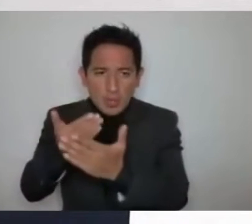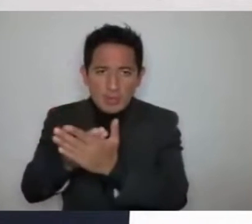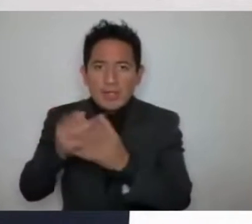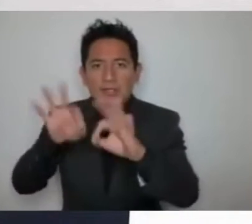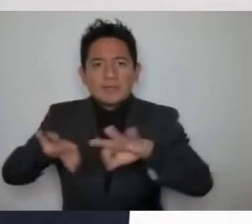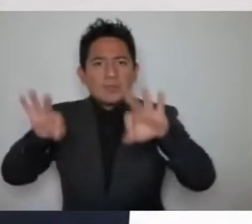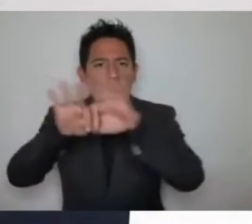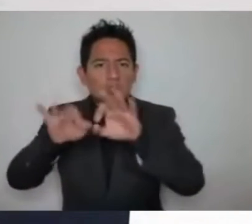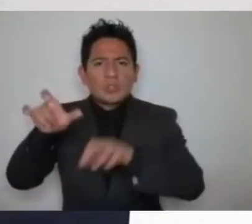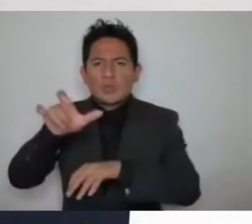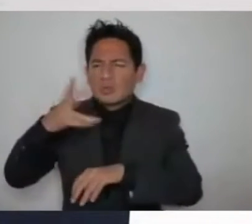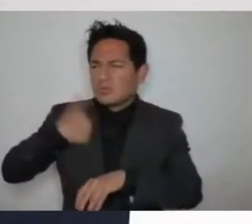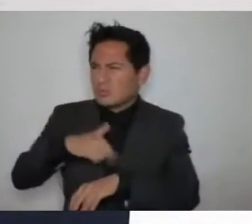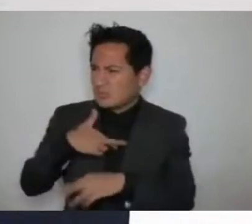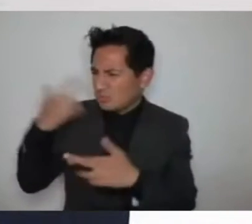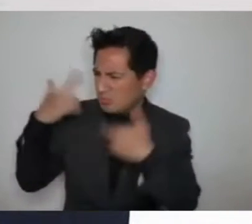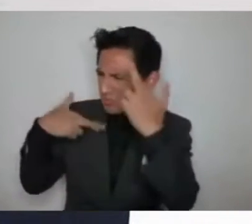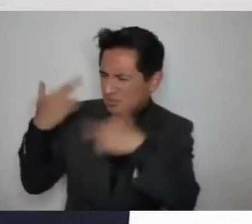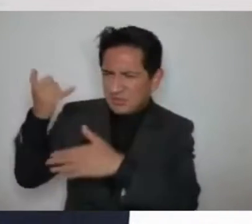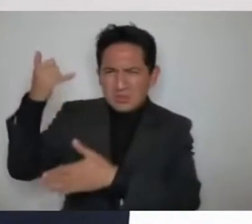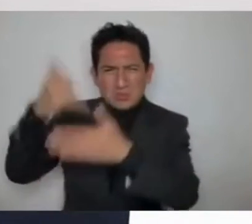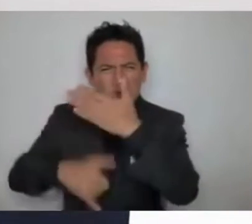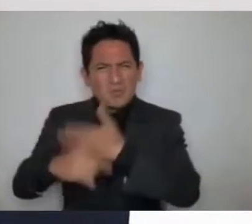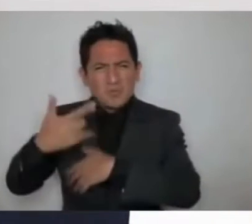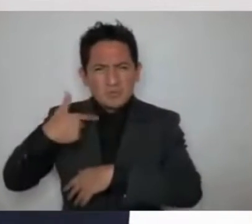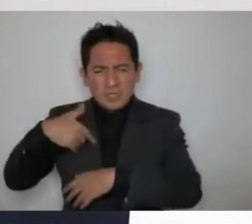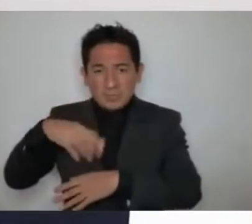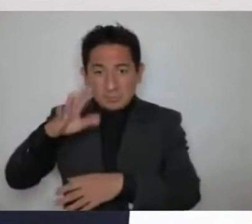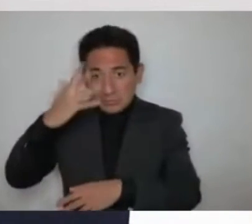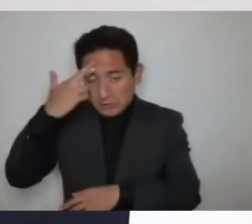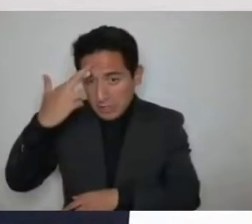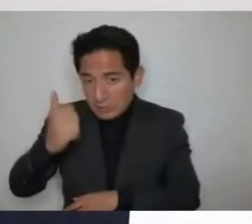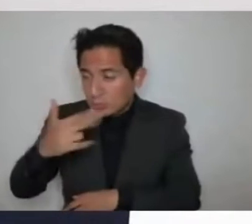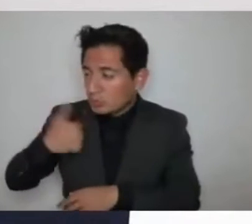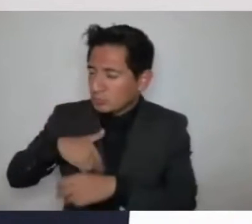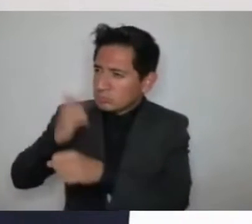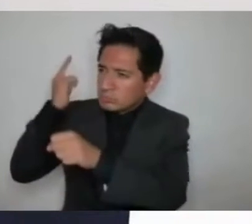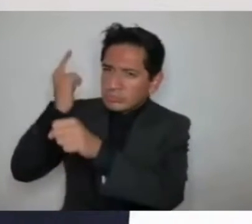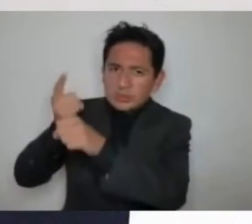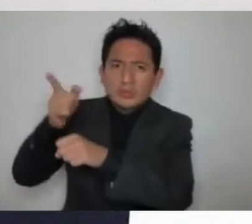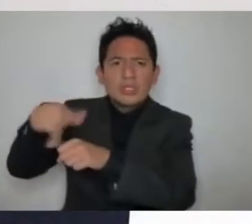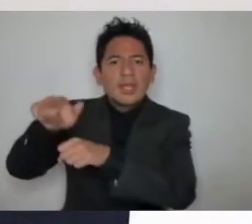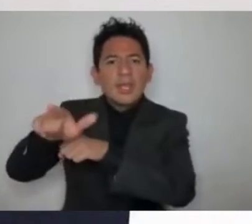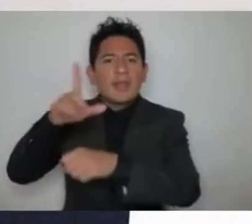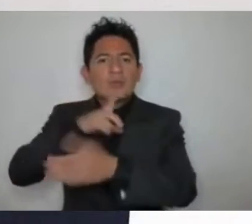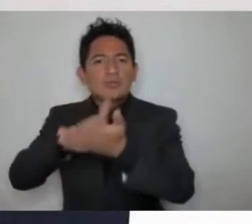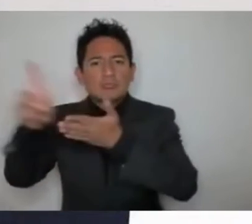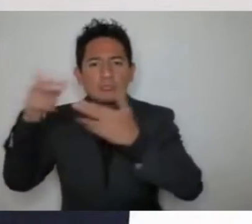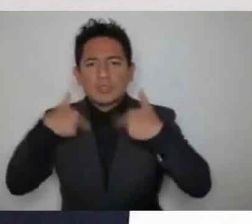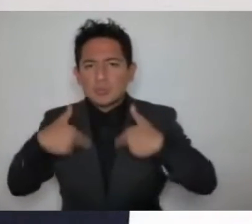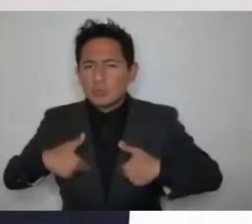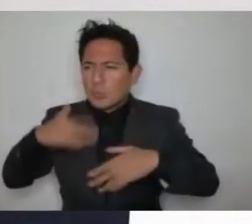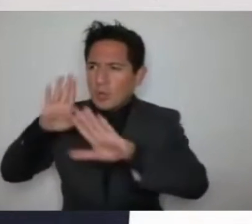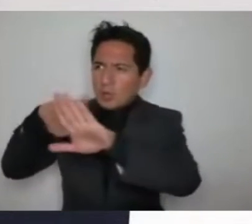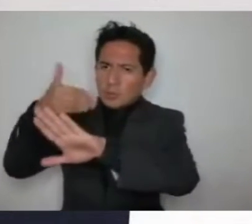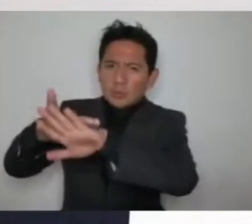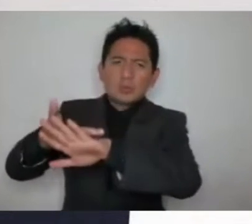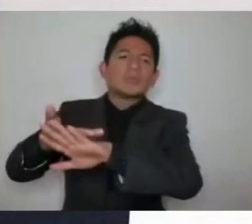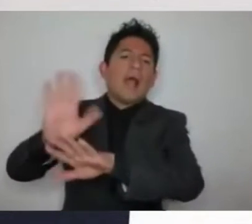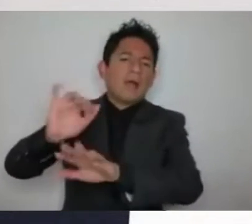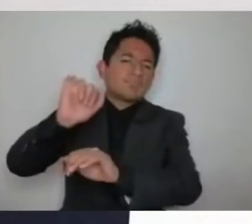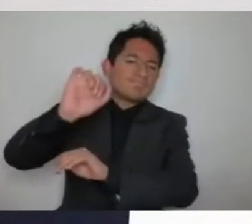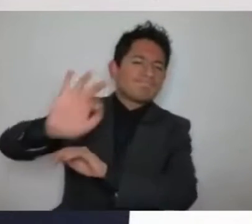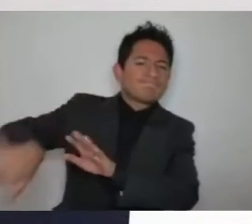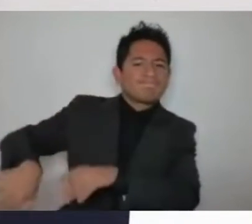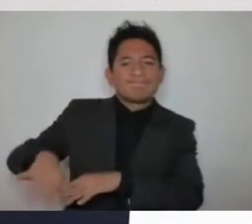restarle fiabilidad por considerar que la autoridad actuó en eh de forma contraria a los Derechos Humanos sea excluida y eso genere justamente la que se